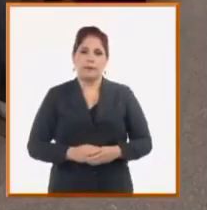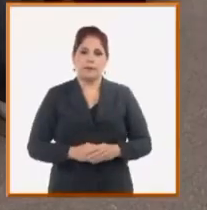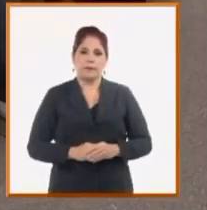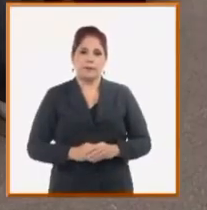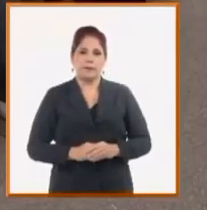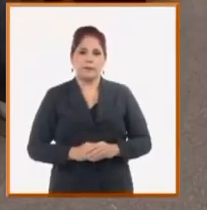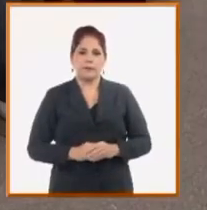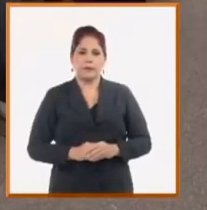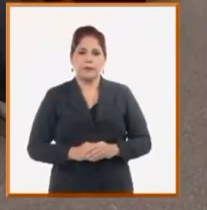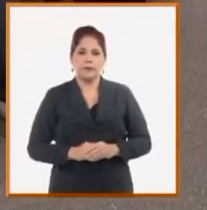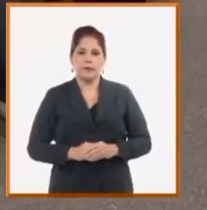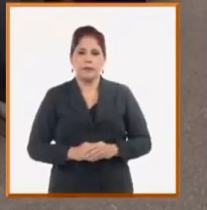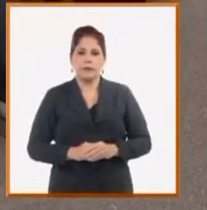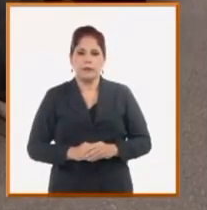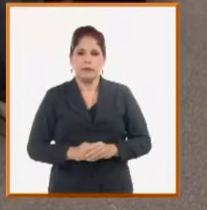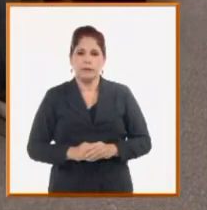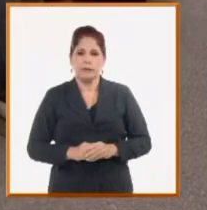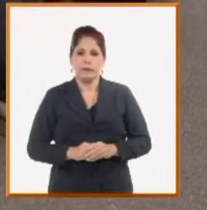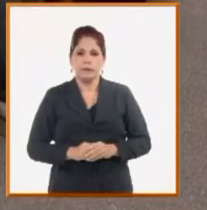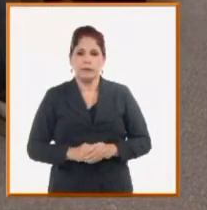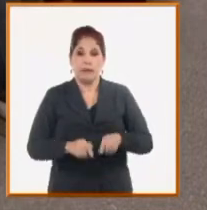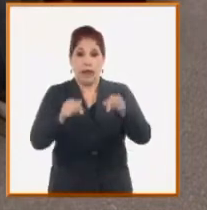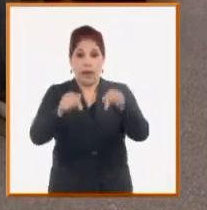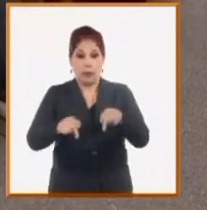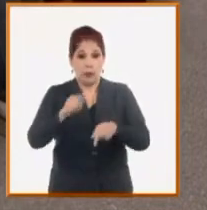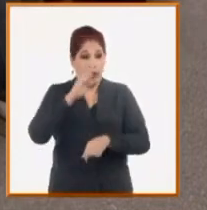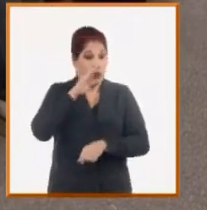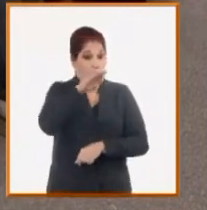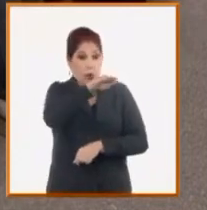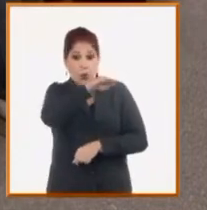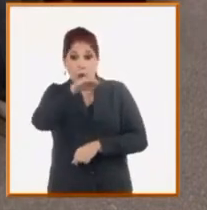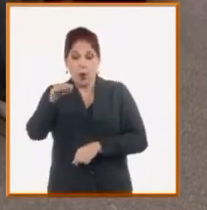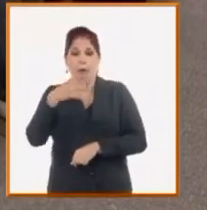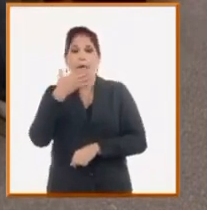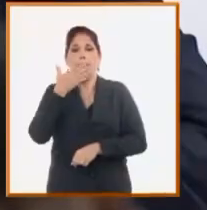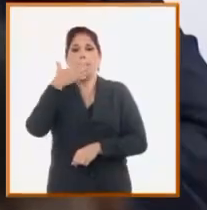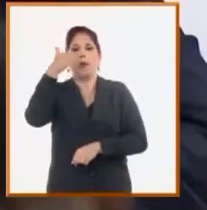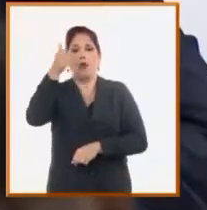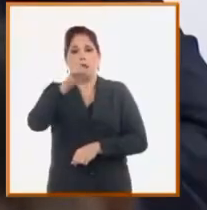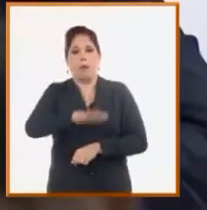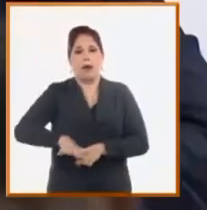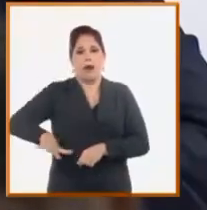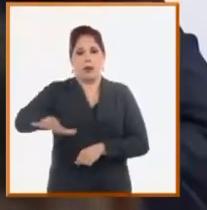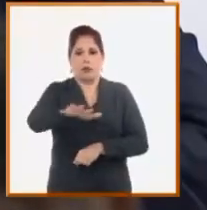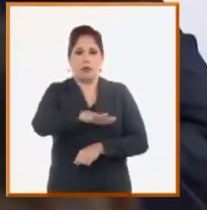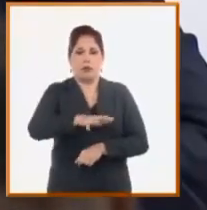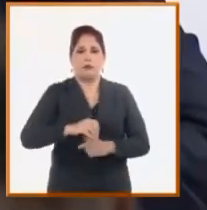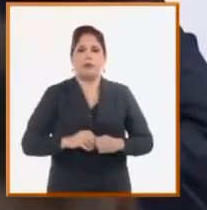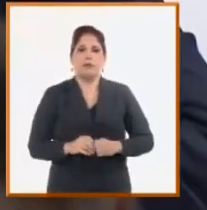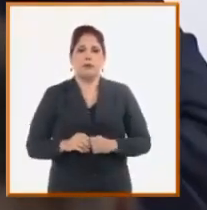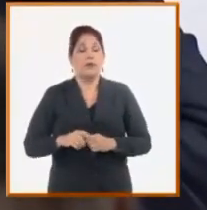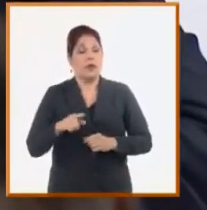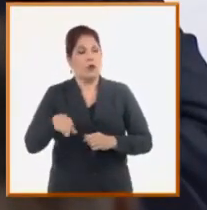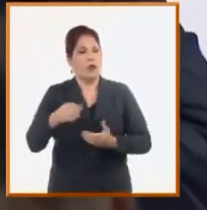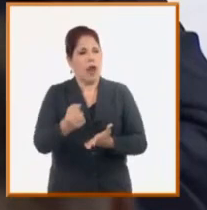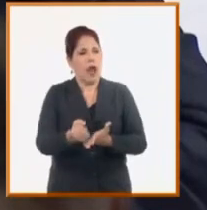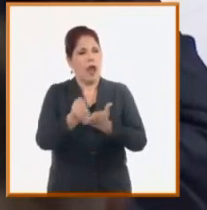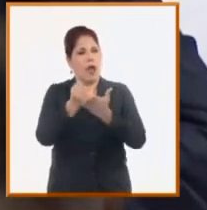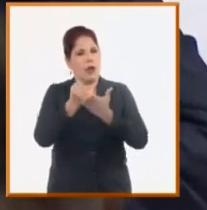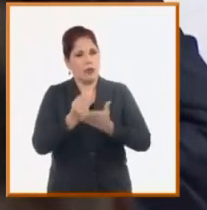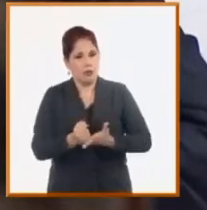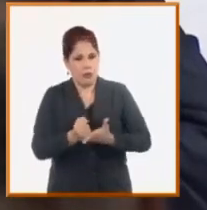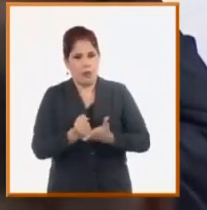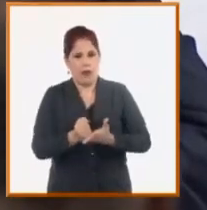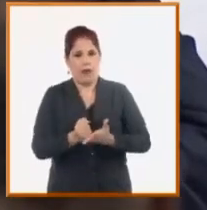estatal. Esta actualización de las normas va a ser beneficiosa para todas las partes. Nos va a ayudar a conducir